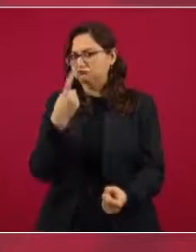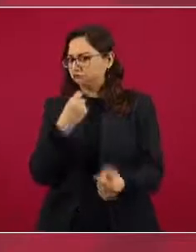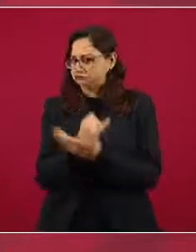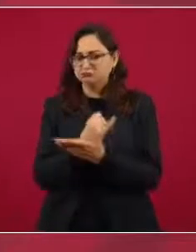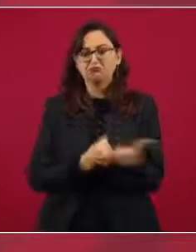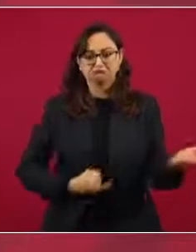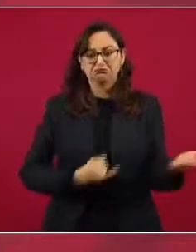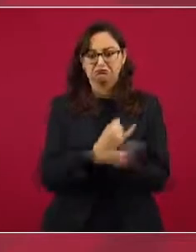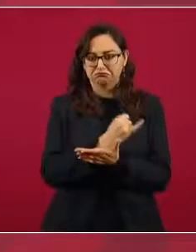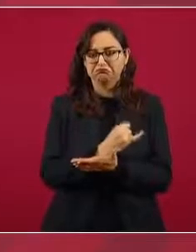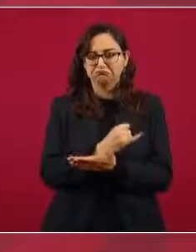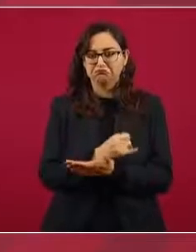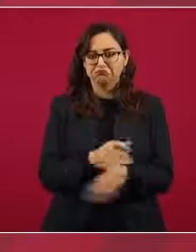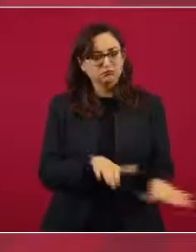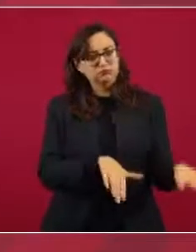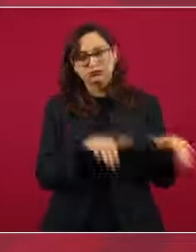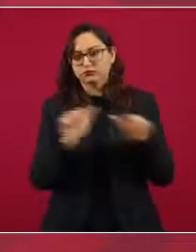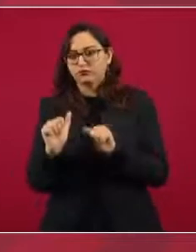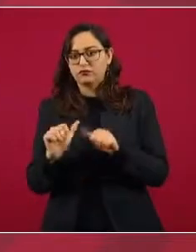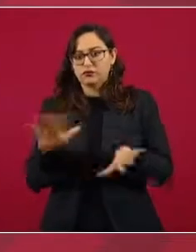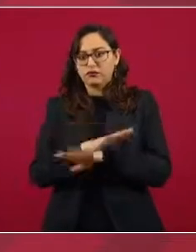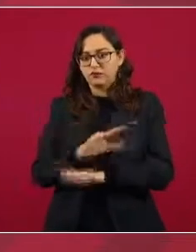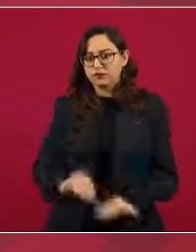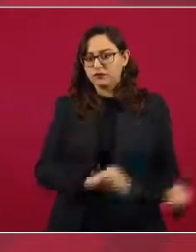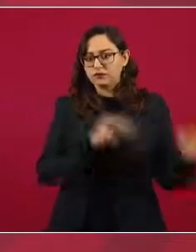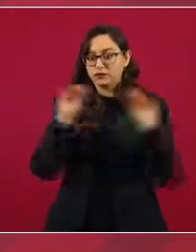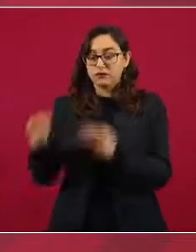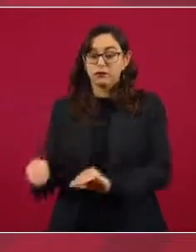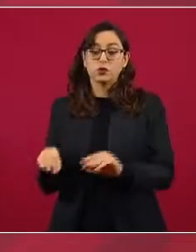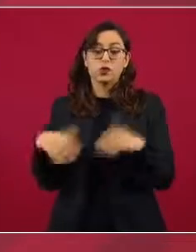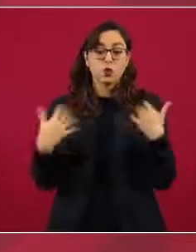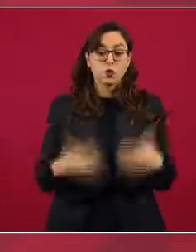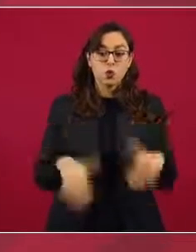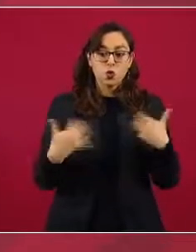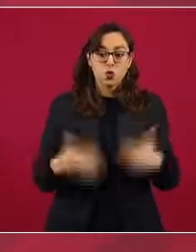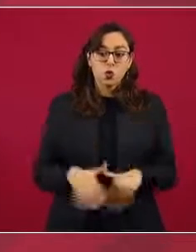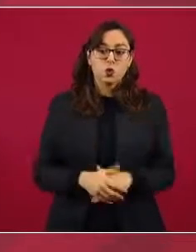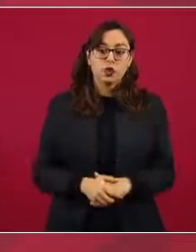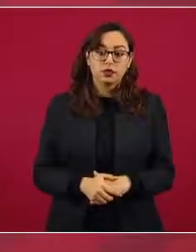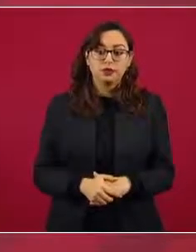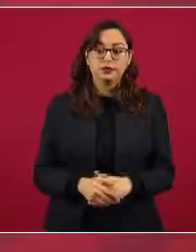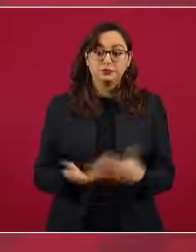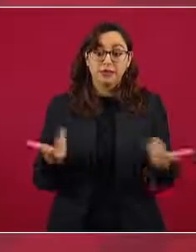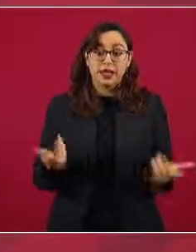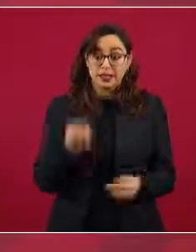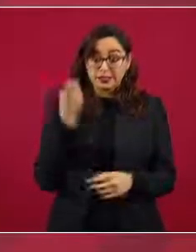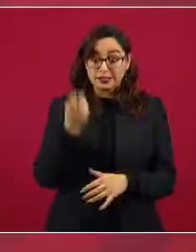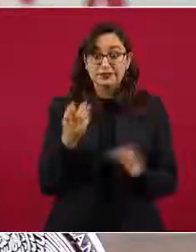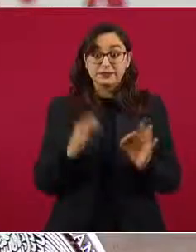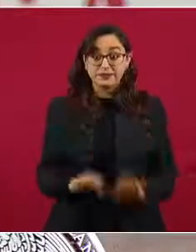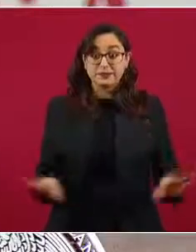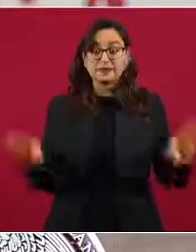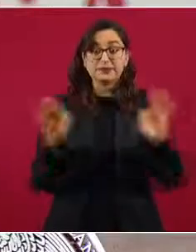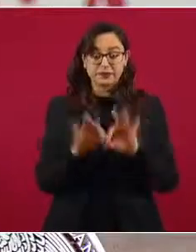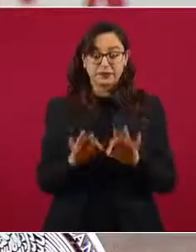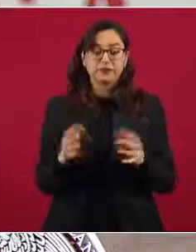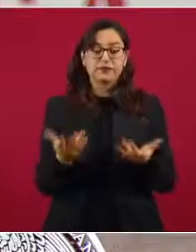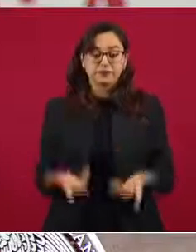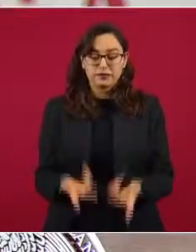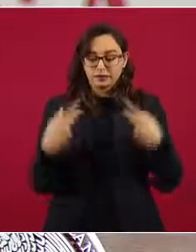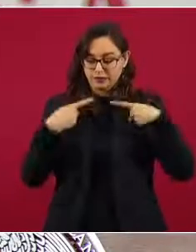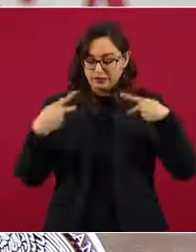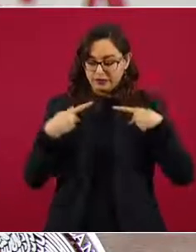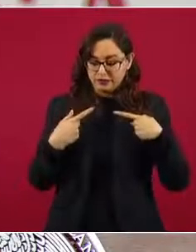eso sumarle algo más, que en estas primeras etapas de la vacunación, tanto el personal, en este caso de la Ciudad de